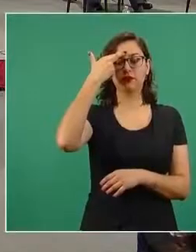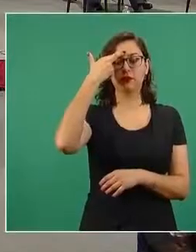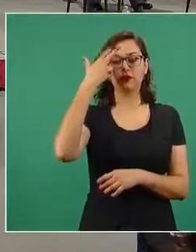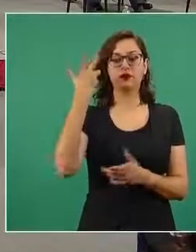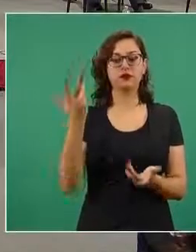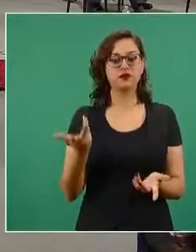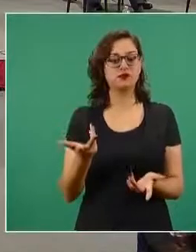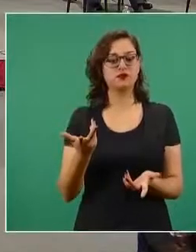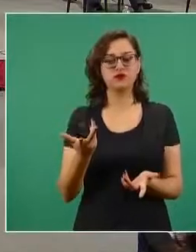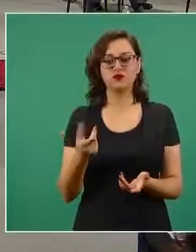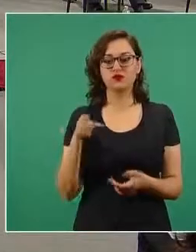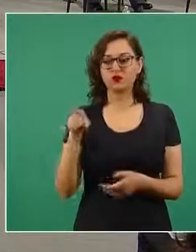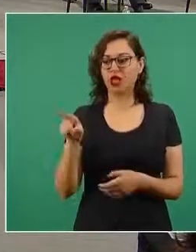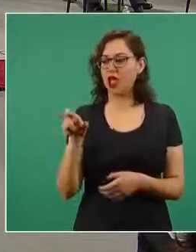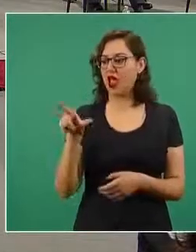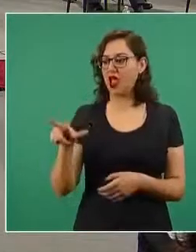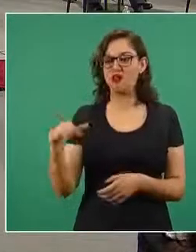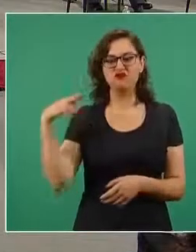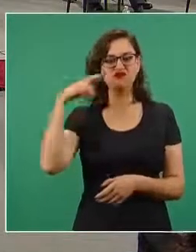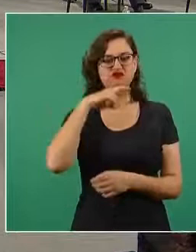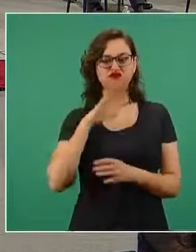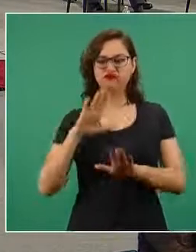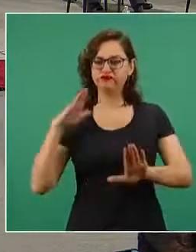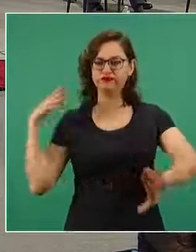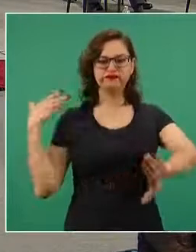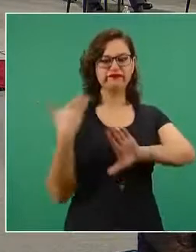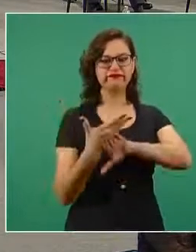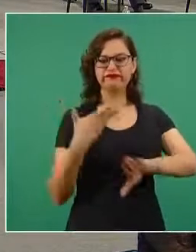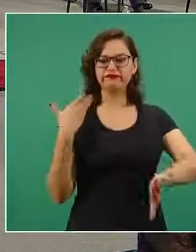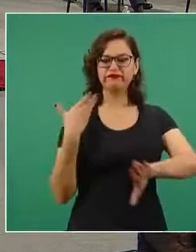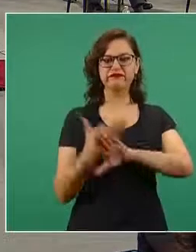fue de los primeros que se lanzó.